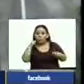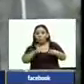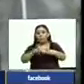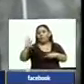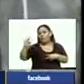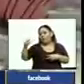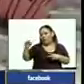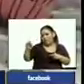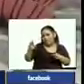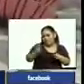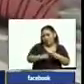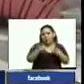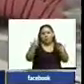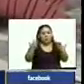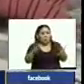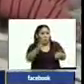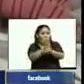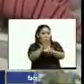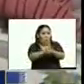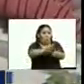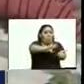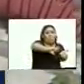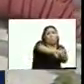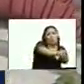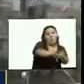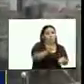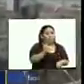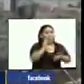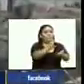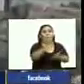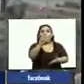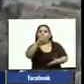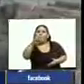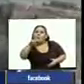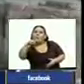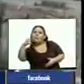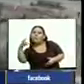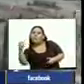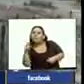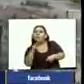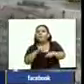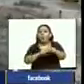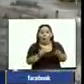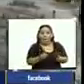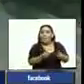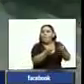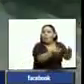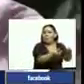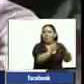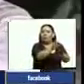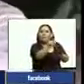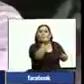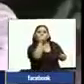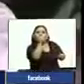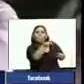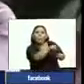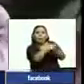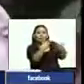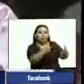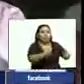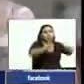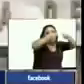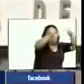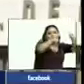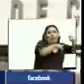Luis Martínez. Pagó sumas que llegaban a los 20 mil dólares mensuales para evitar ser cuestionado. Su confidente está guardando prisión, pero